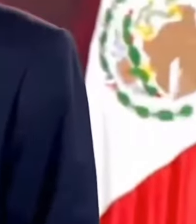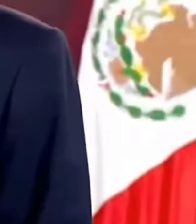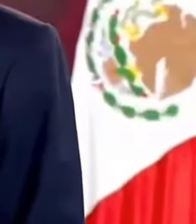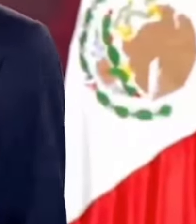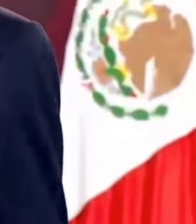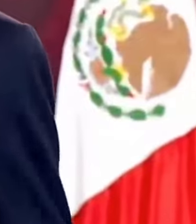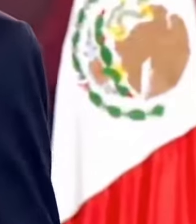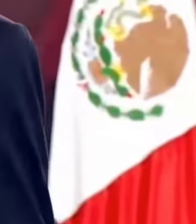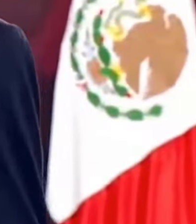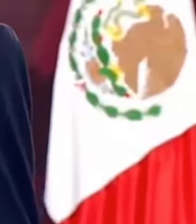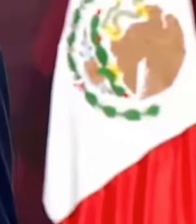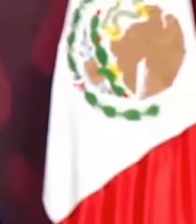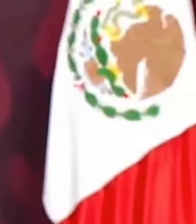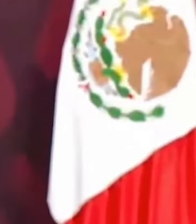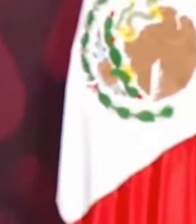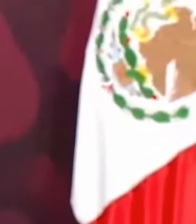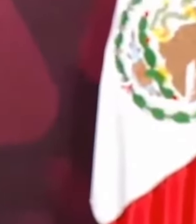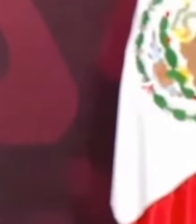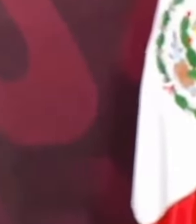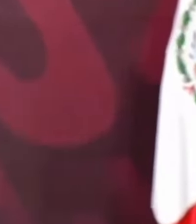y de sus derechos.